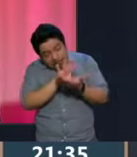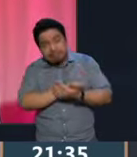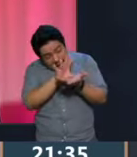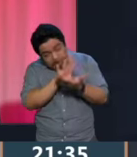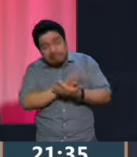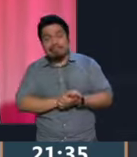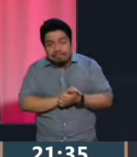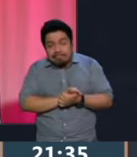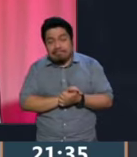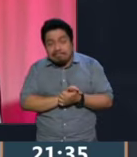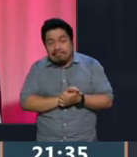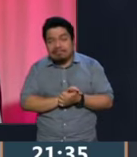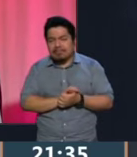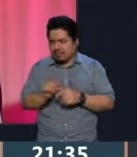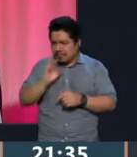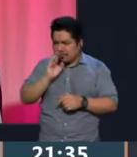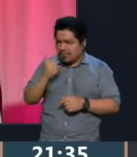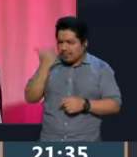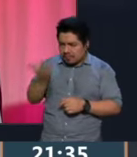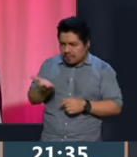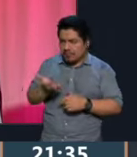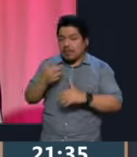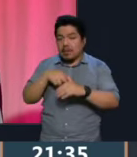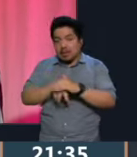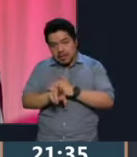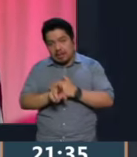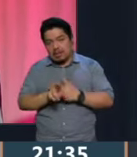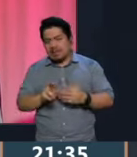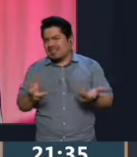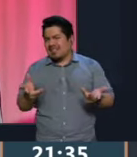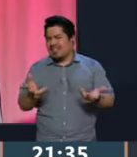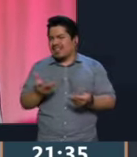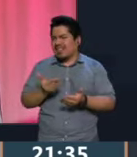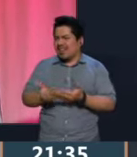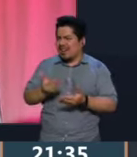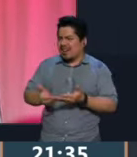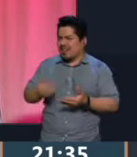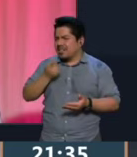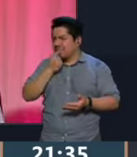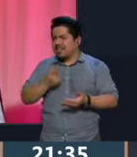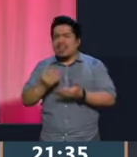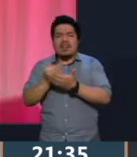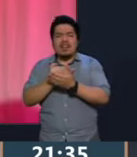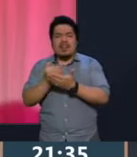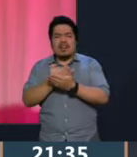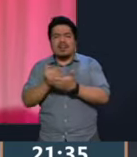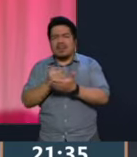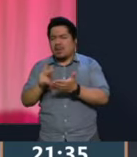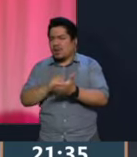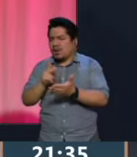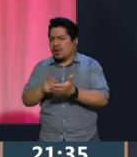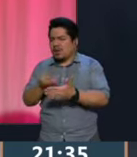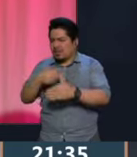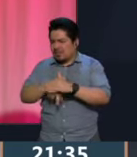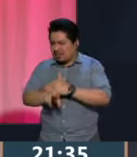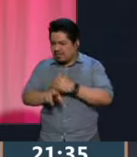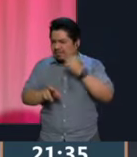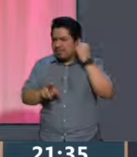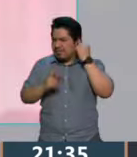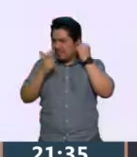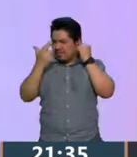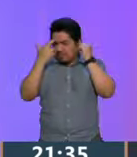no, definitivamente el tema del metro me parece una burla que en este momento Morena quiera retomar el tema del metro cuando se